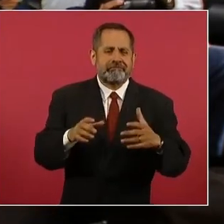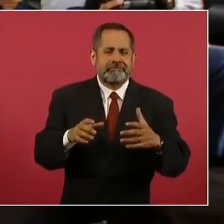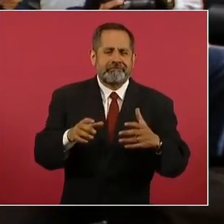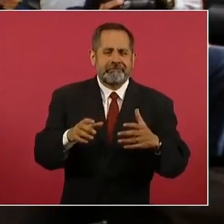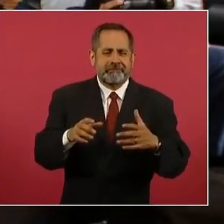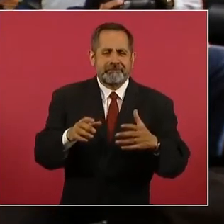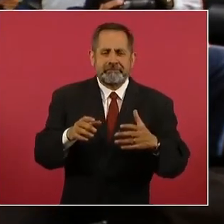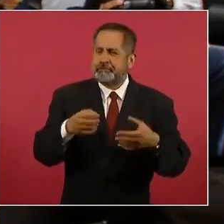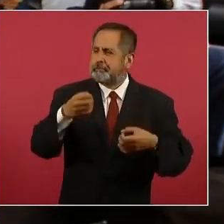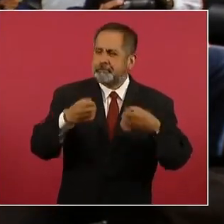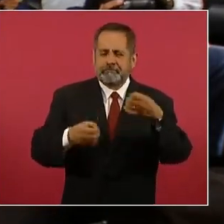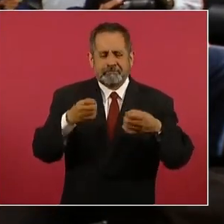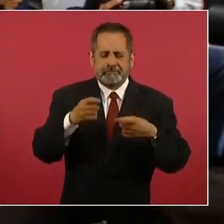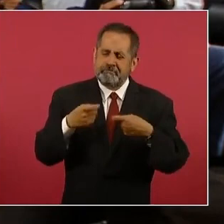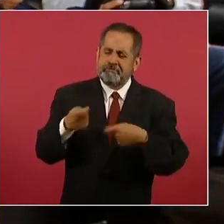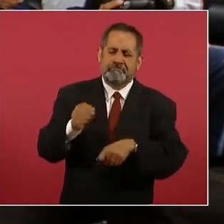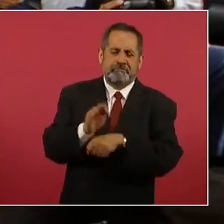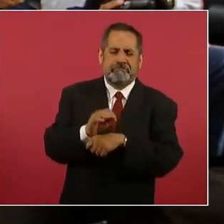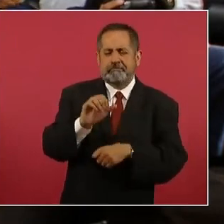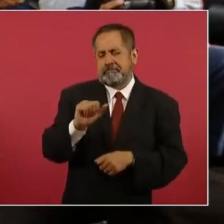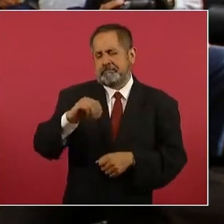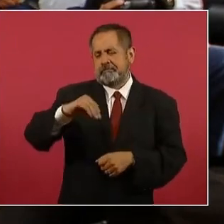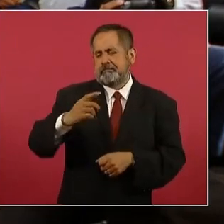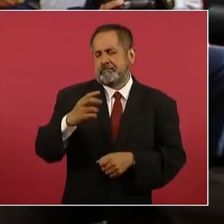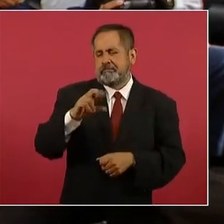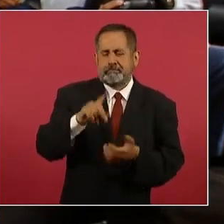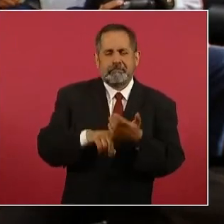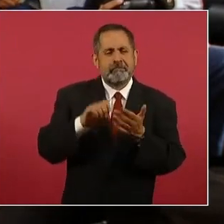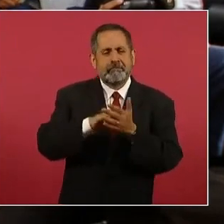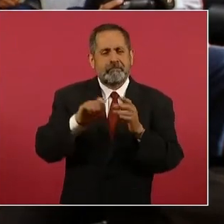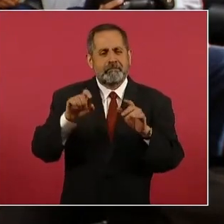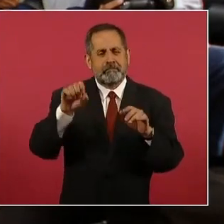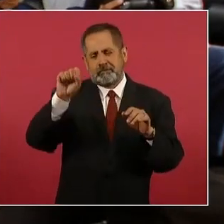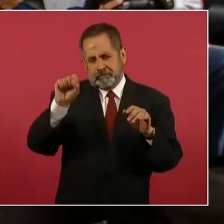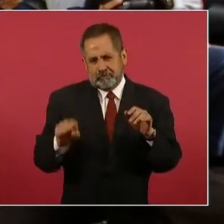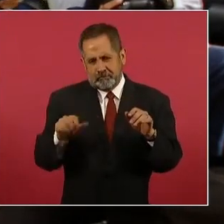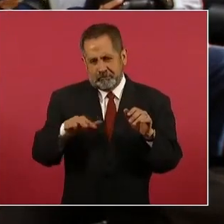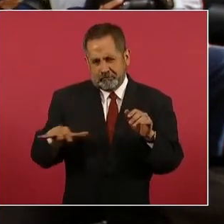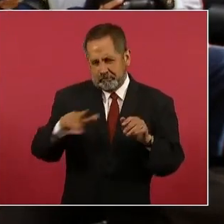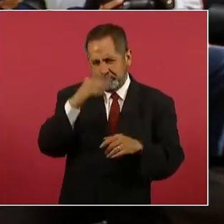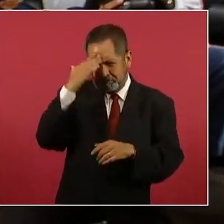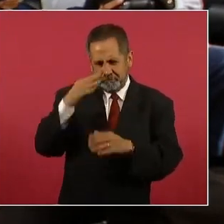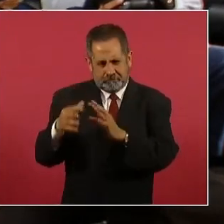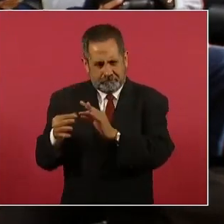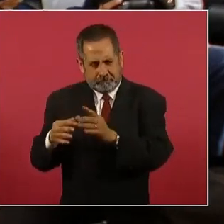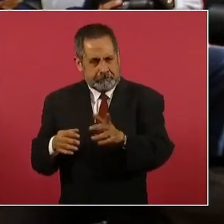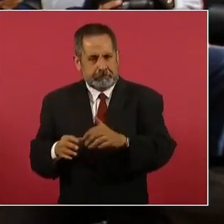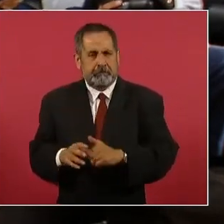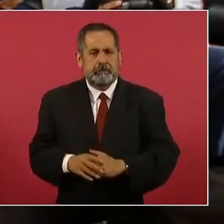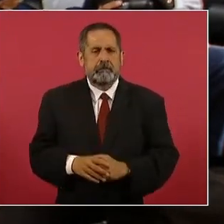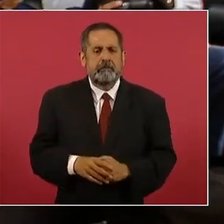dado jueces, por ejemplo, obras del sureste, ya sabemos a qué nos referimos,